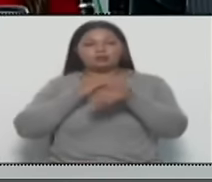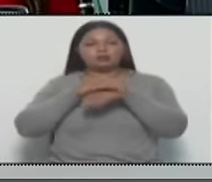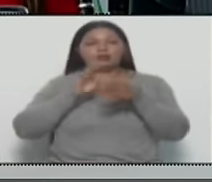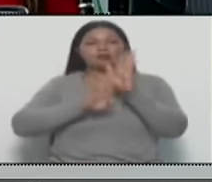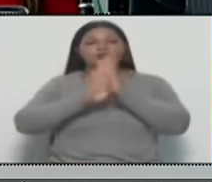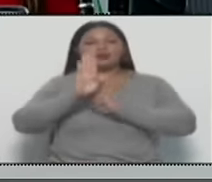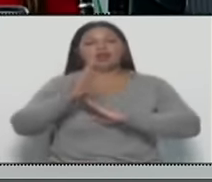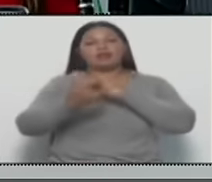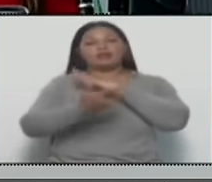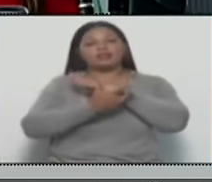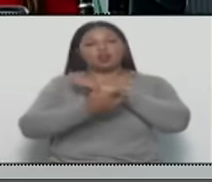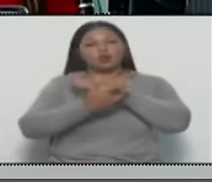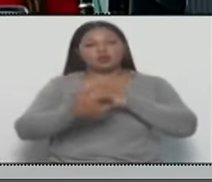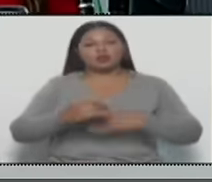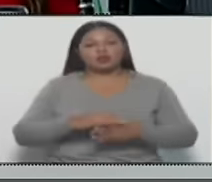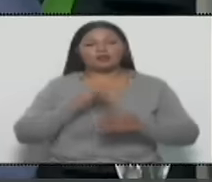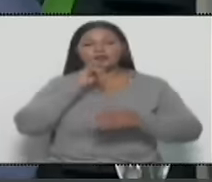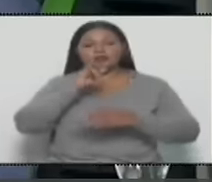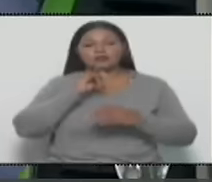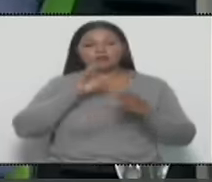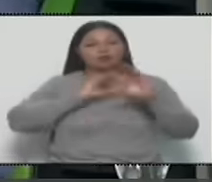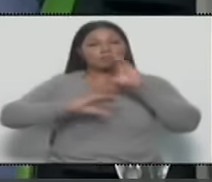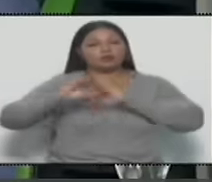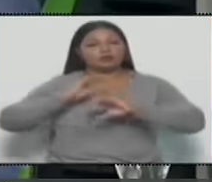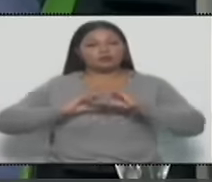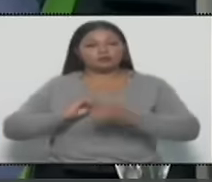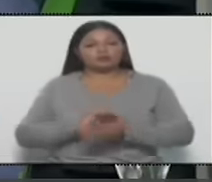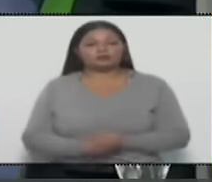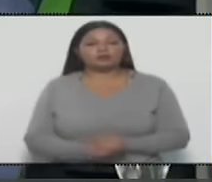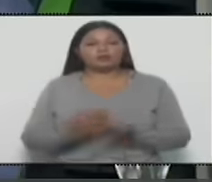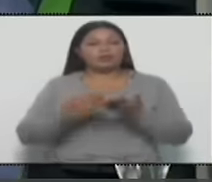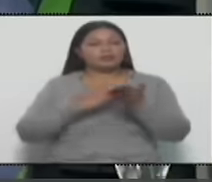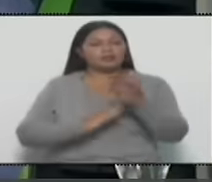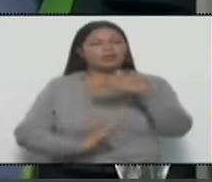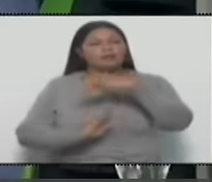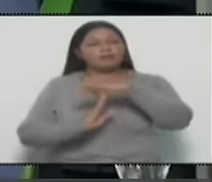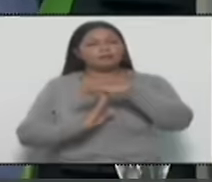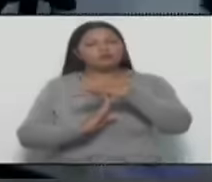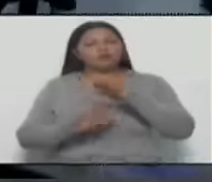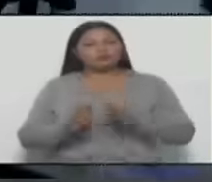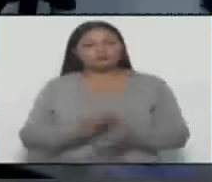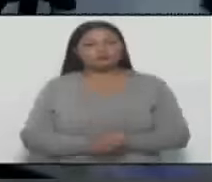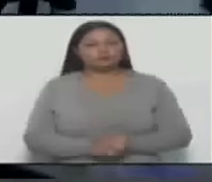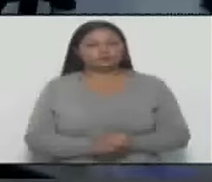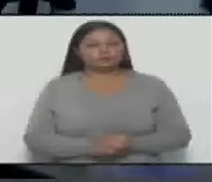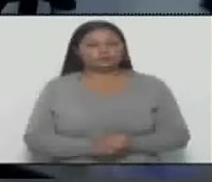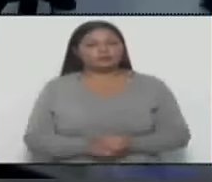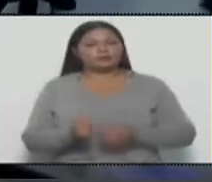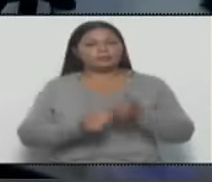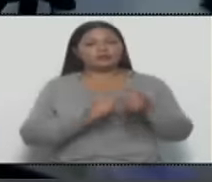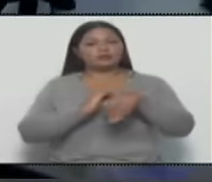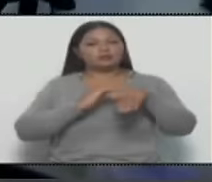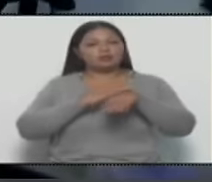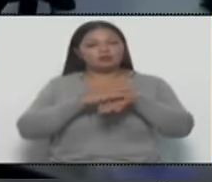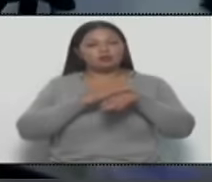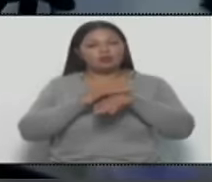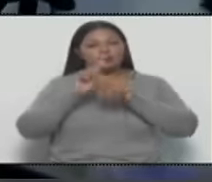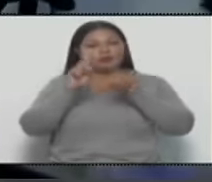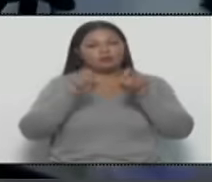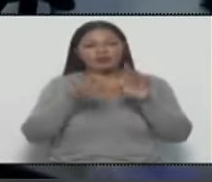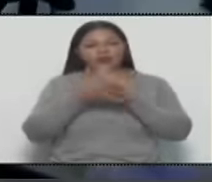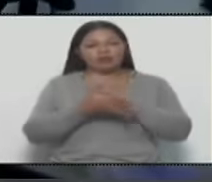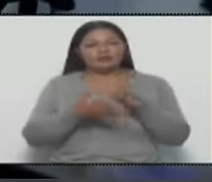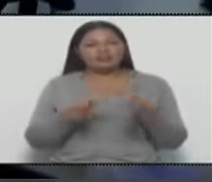desarrollo de las tecnologías, de la información y la comunicación. Y antes de irnos al corte, viceministro, le consultaba acerca